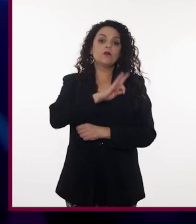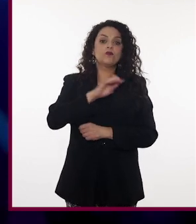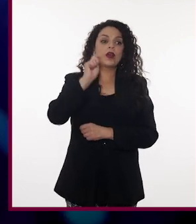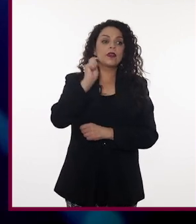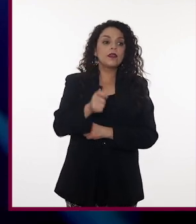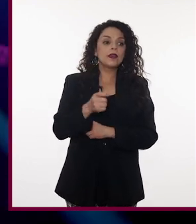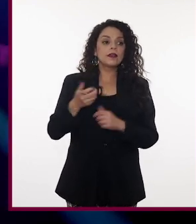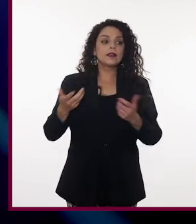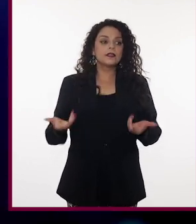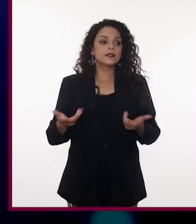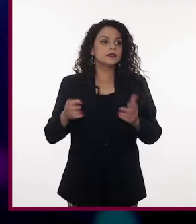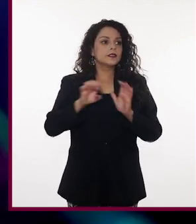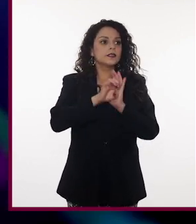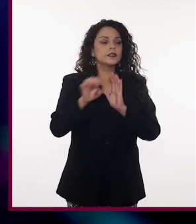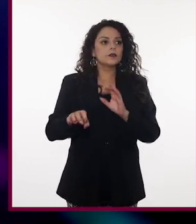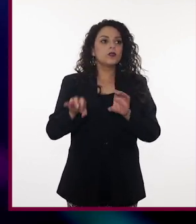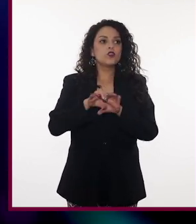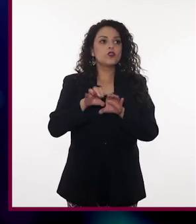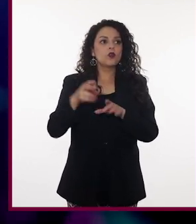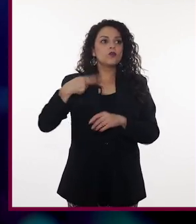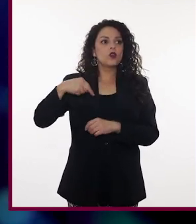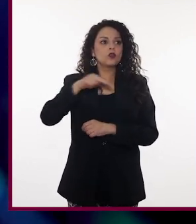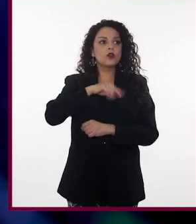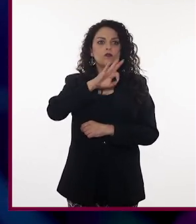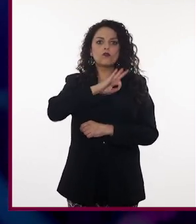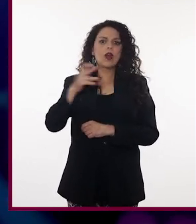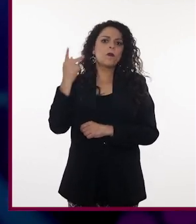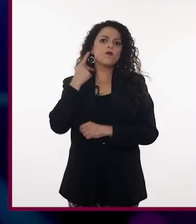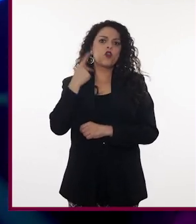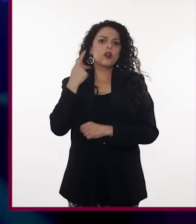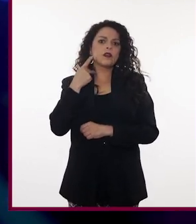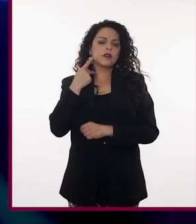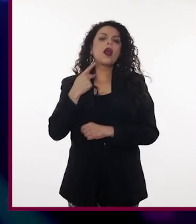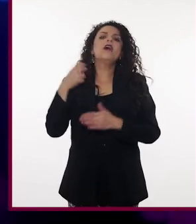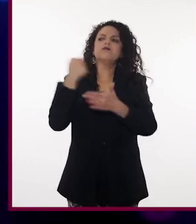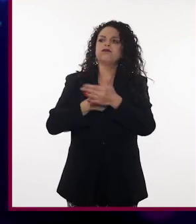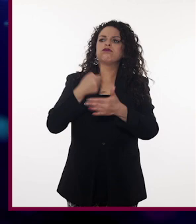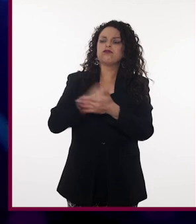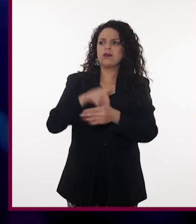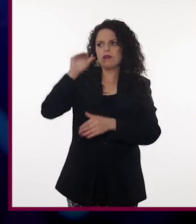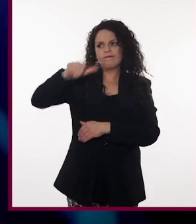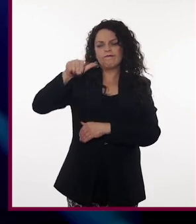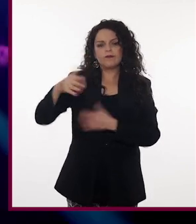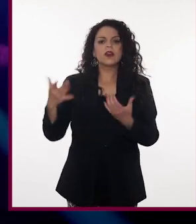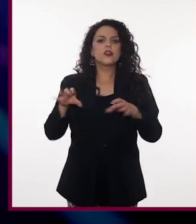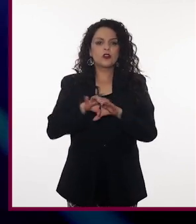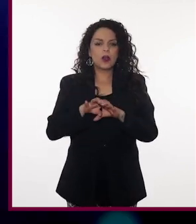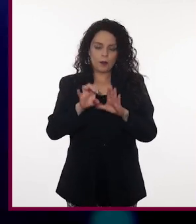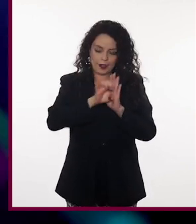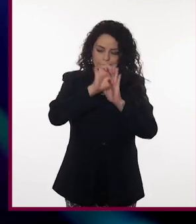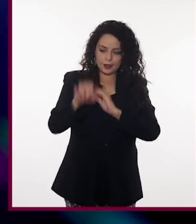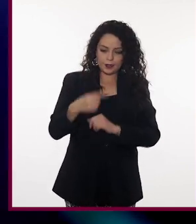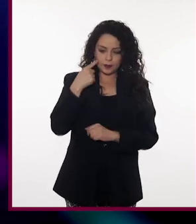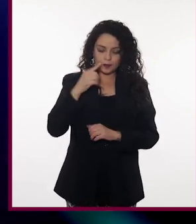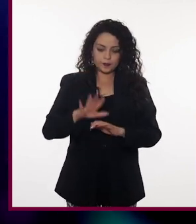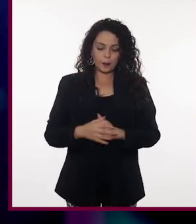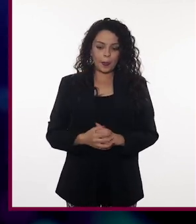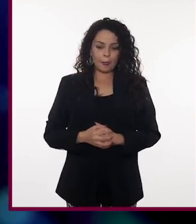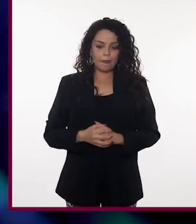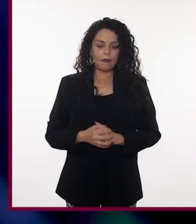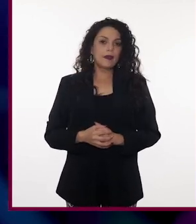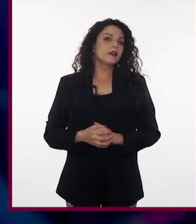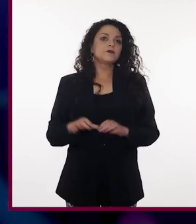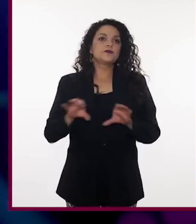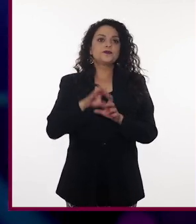qué tanta exigencia tenemos por ciertas políticas redistributivas. Es decir, si partimos